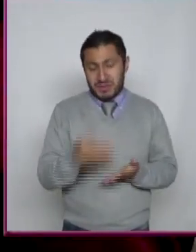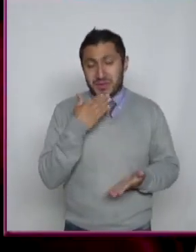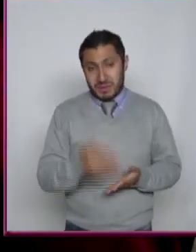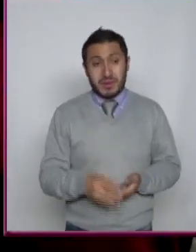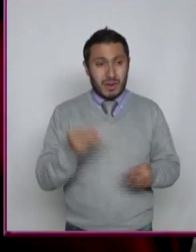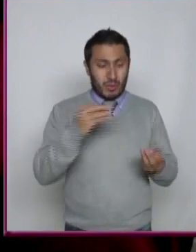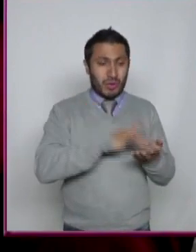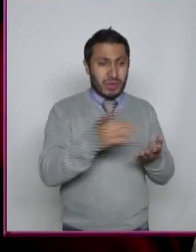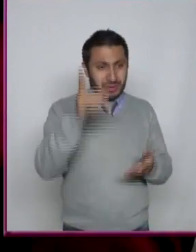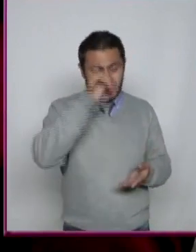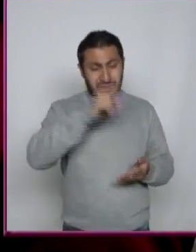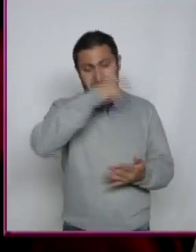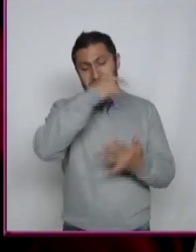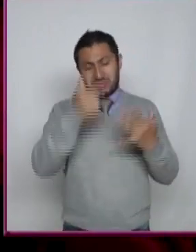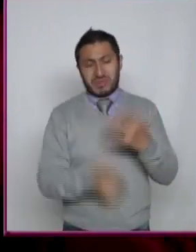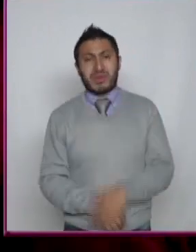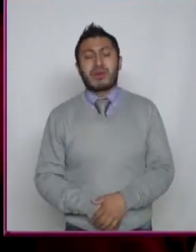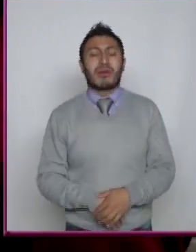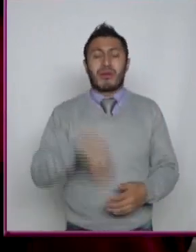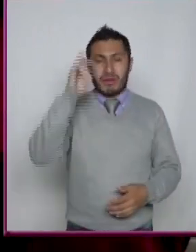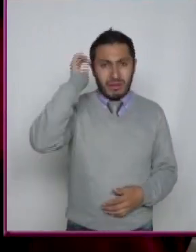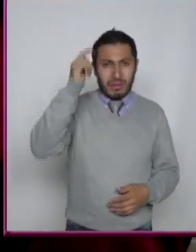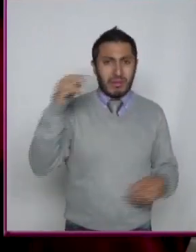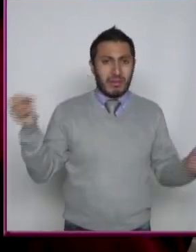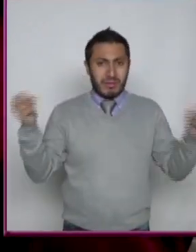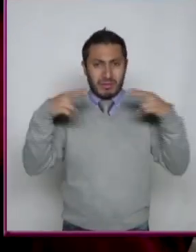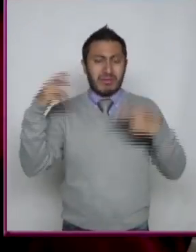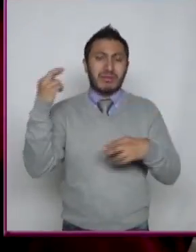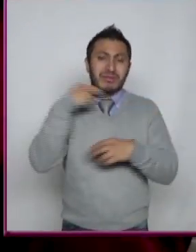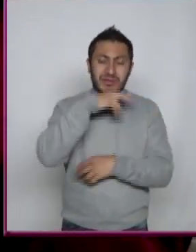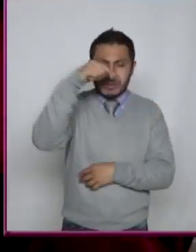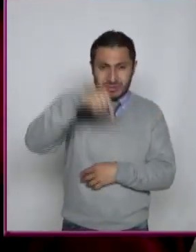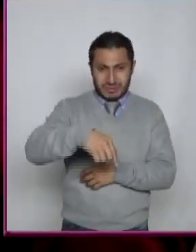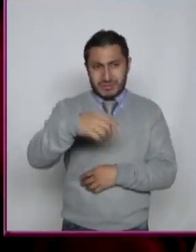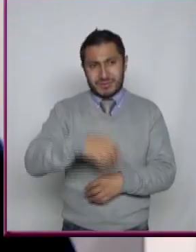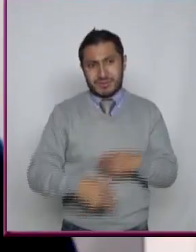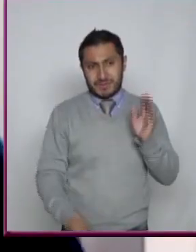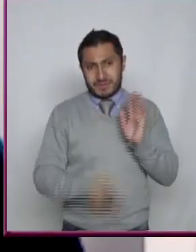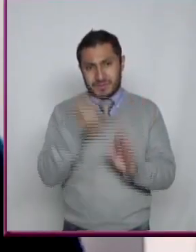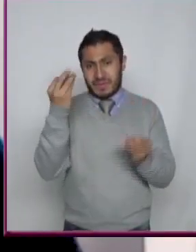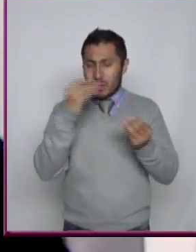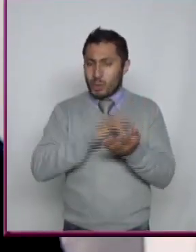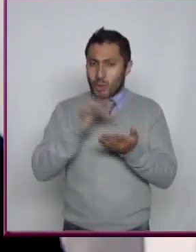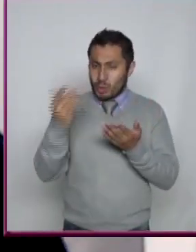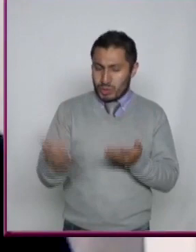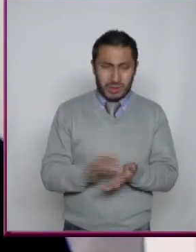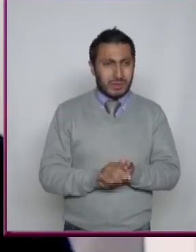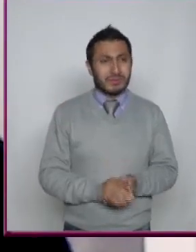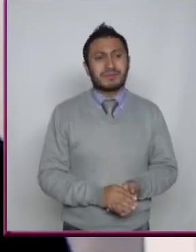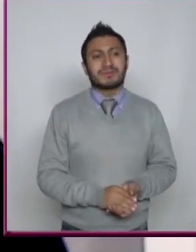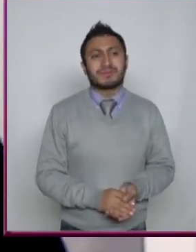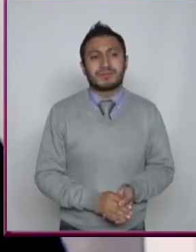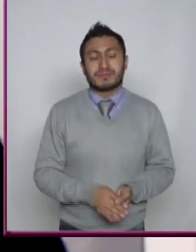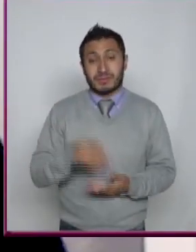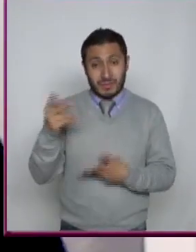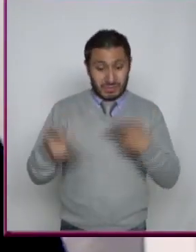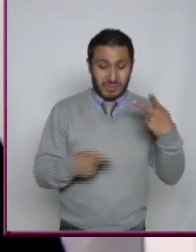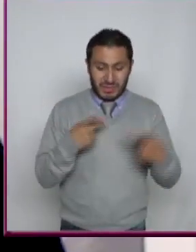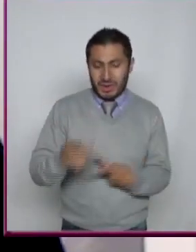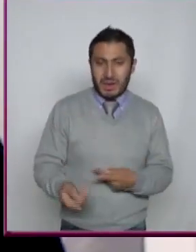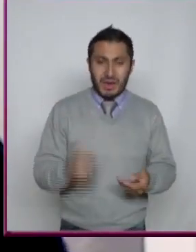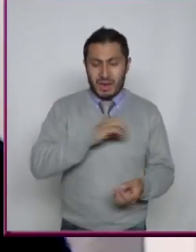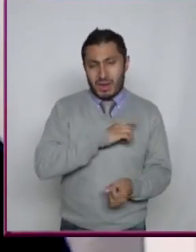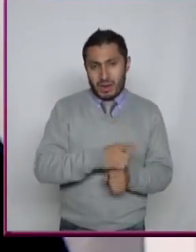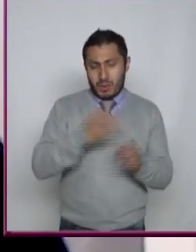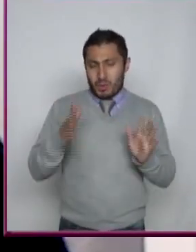tiempo, tus consejos y esperamos verte pronto por aquí también. Muchísimas gracias por las preguntas y por